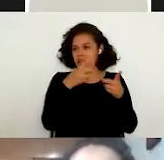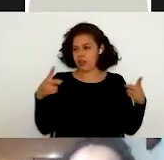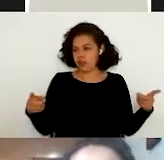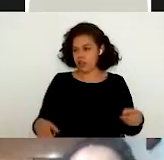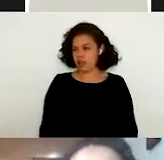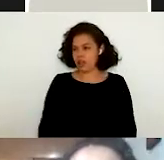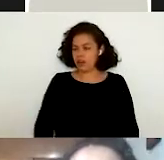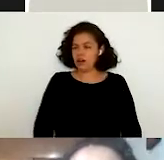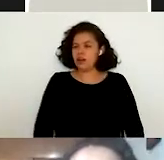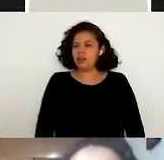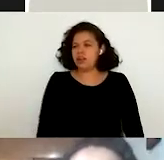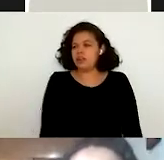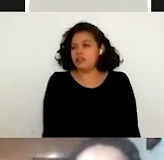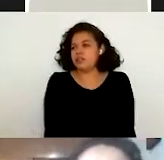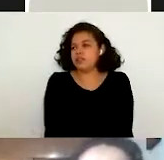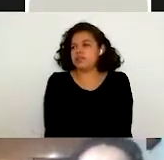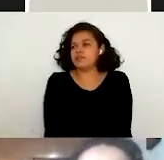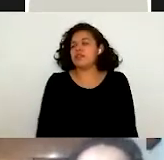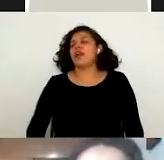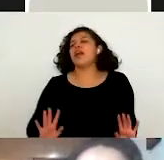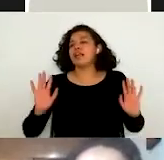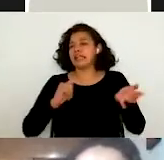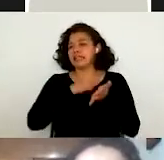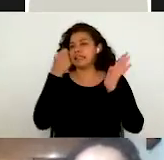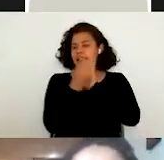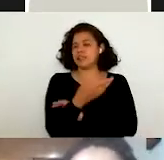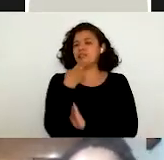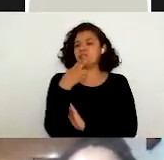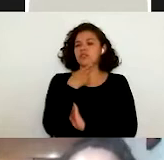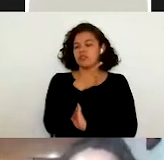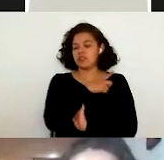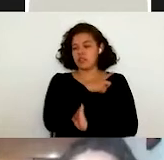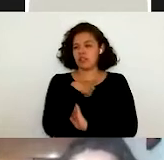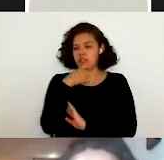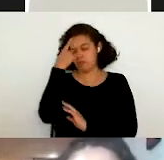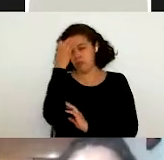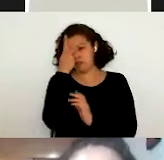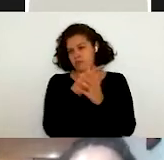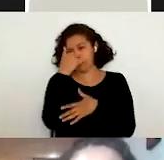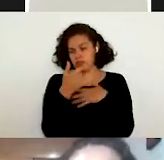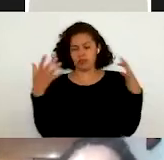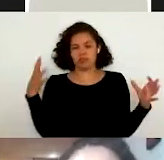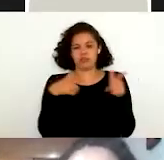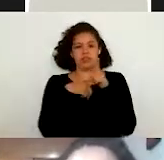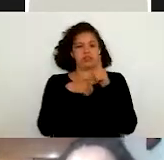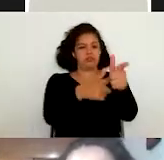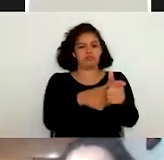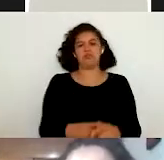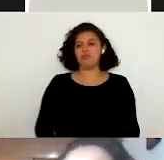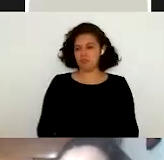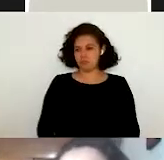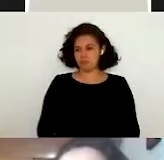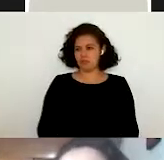la implementación de las técnicas tendrá mucho que ver con la duración del proyecto, ¿no? Si el proyecto es